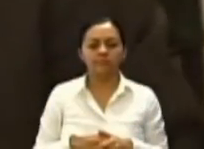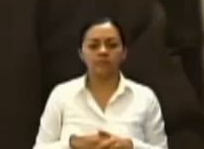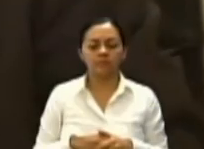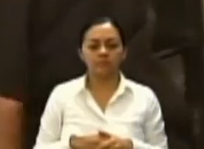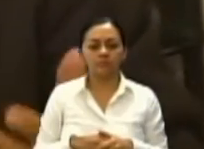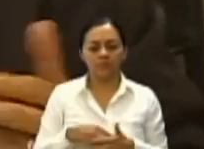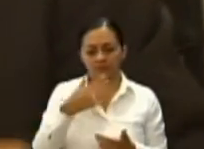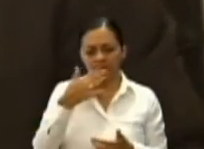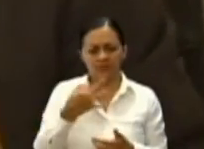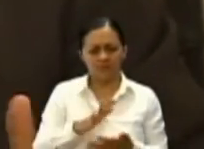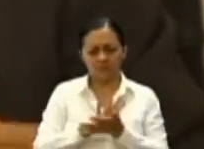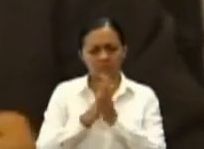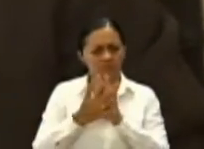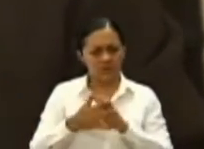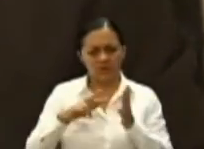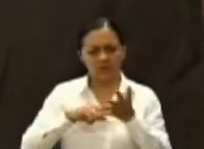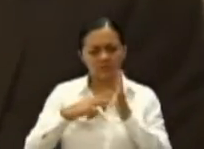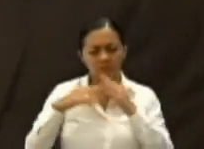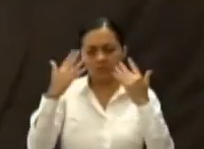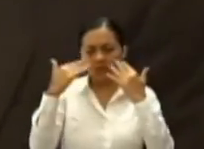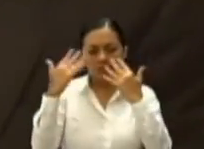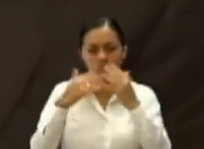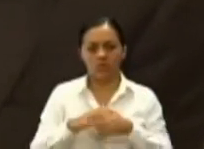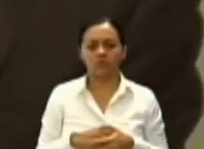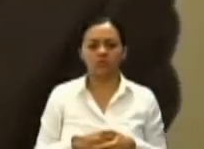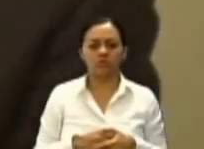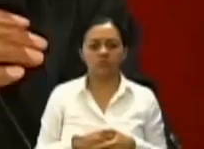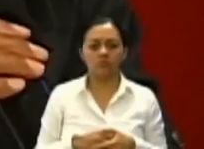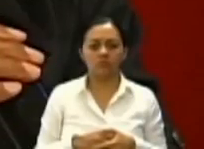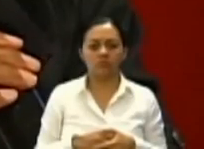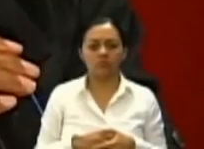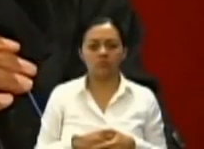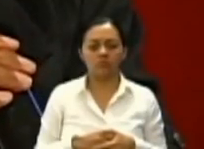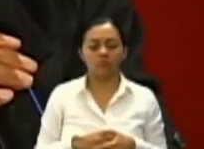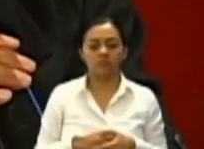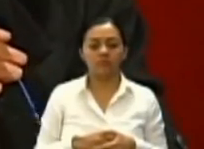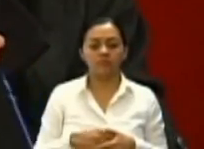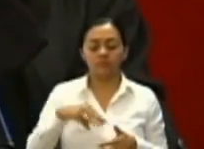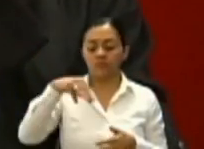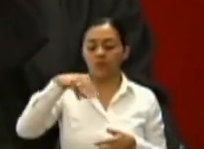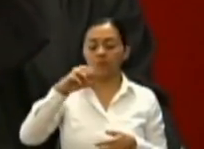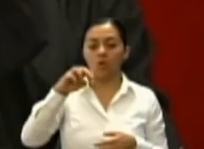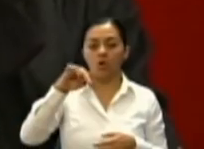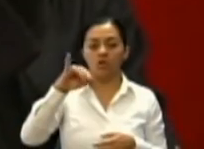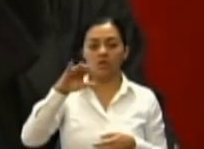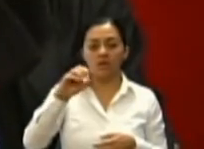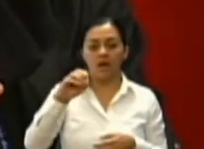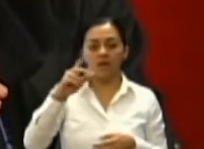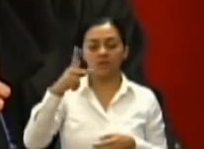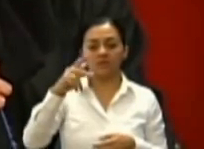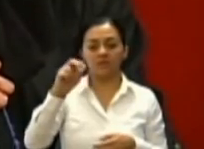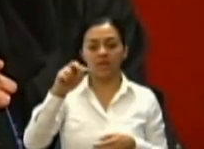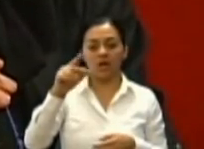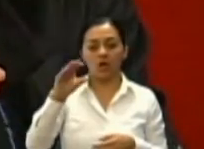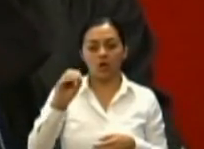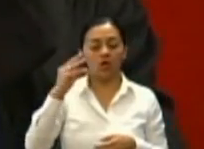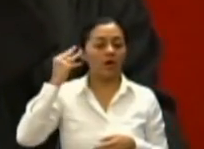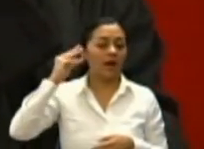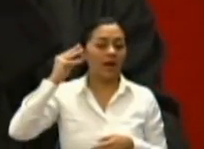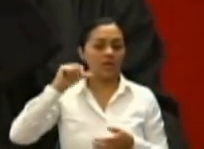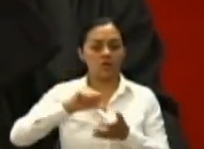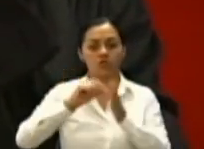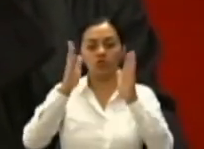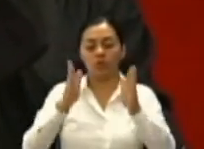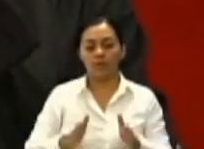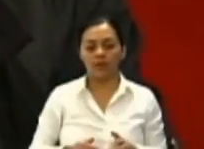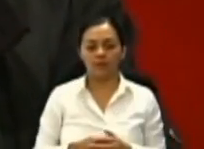que manipula desinforman etcétera vamos a pedir a mónica chango por favor su pregunta ya viene por radio la ciudadana